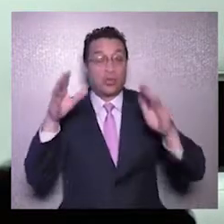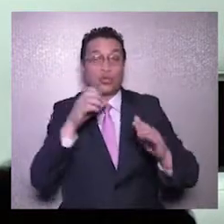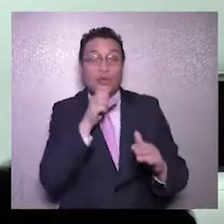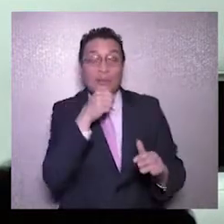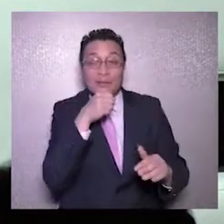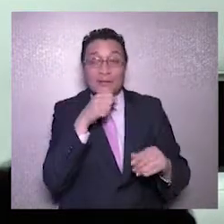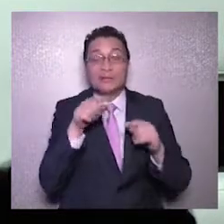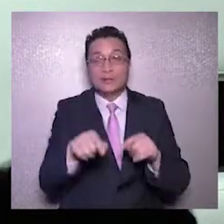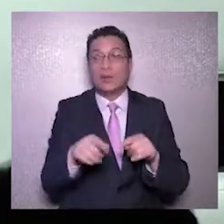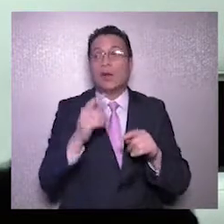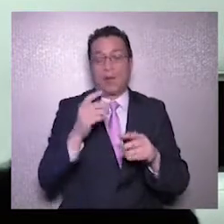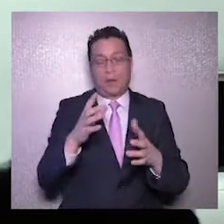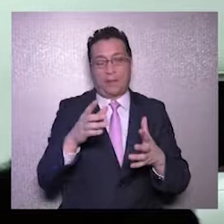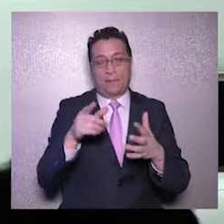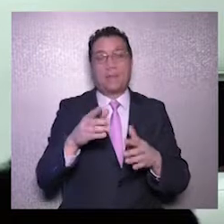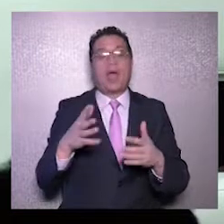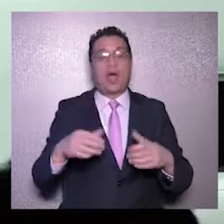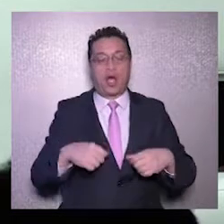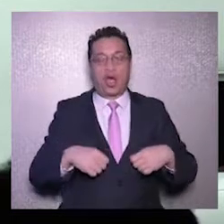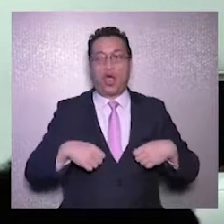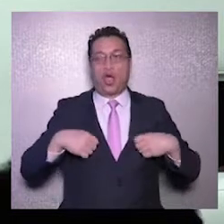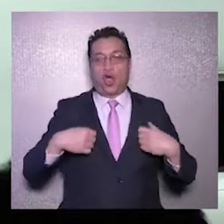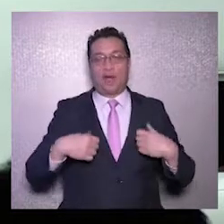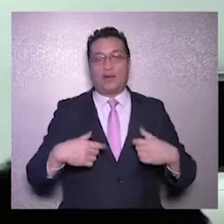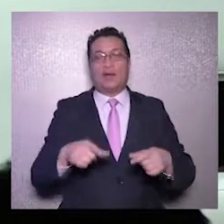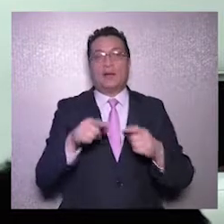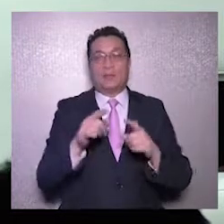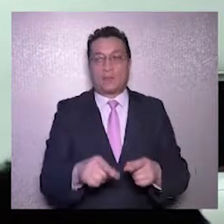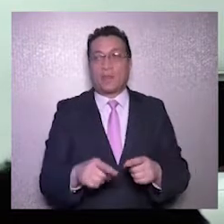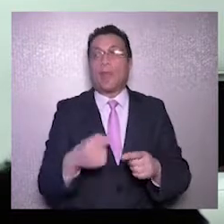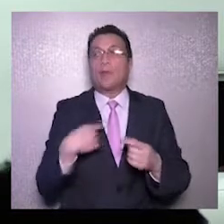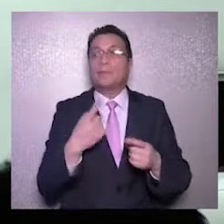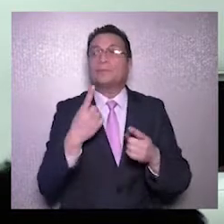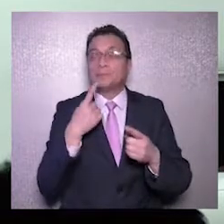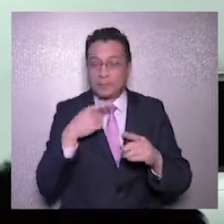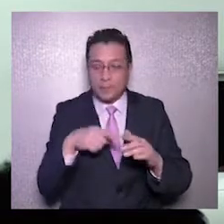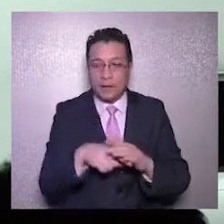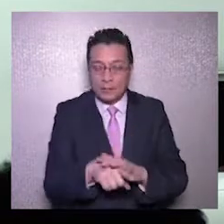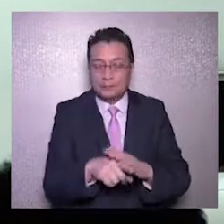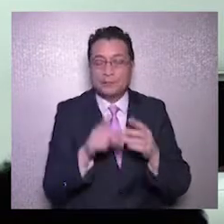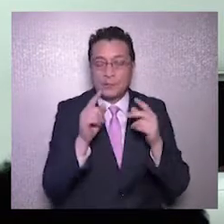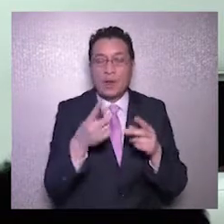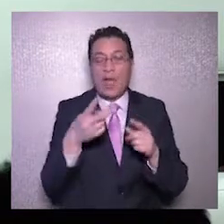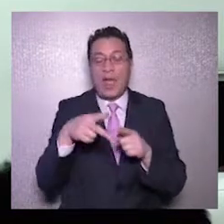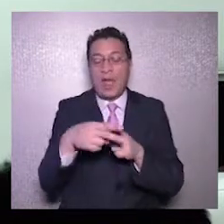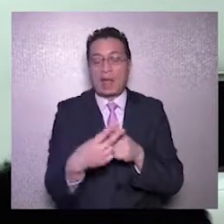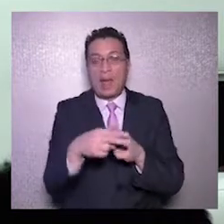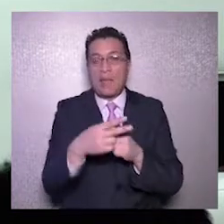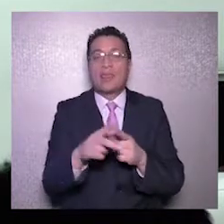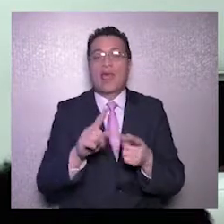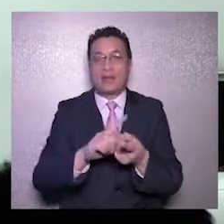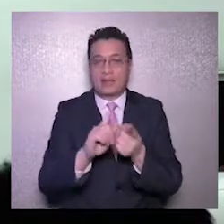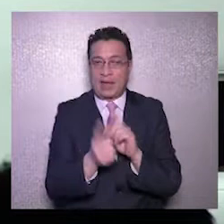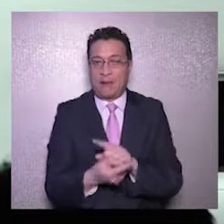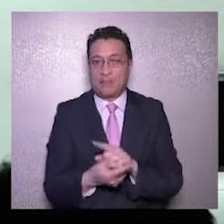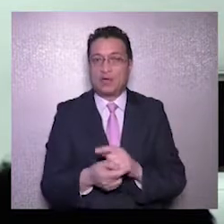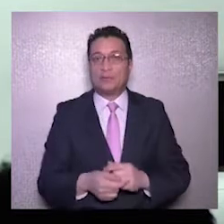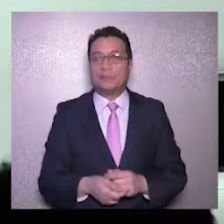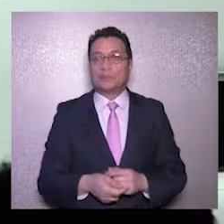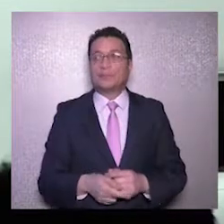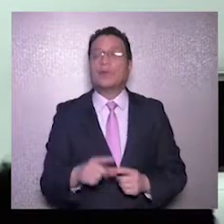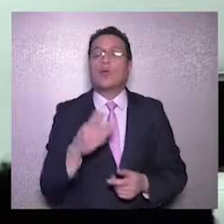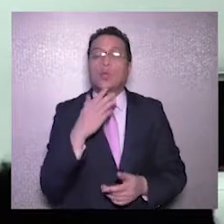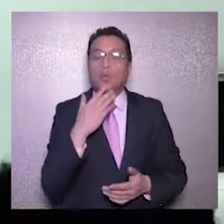a los más jóvenes. Es una cosa que es una intervención y a la vez es una herramienta de cambio.